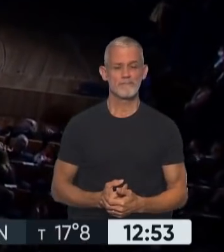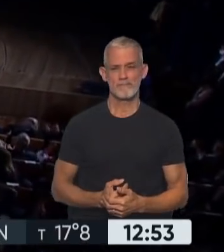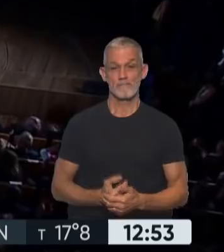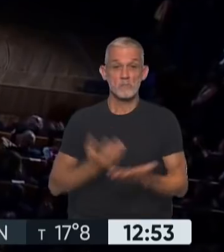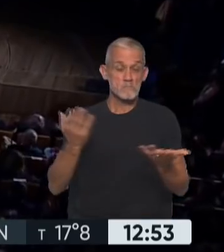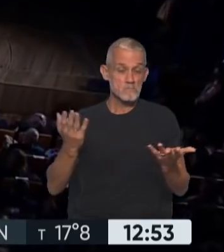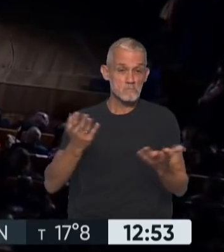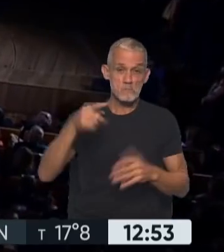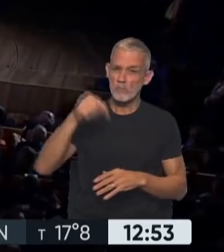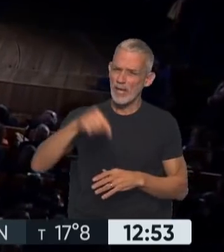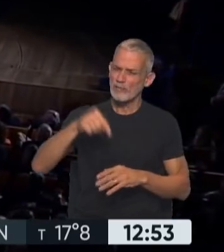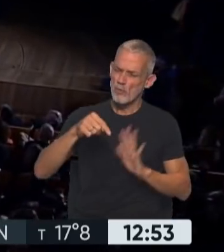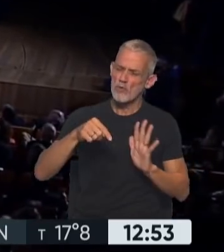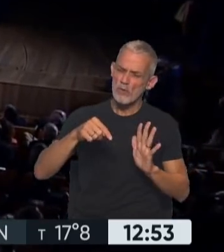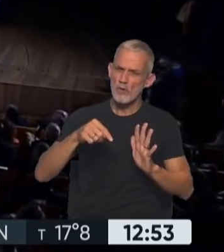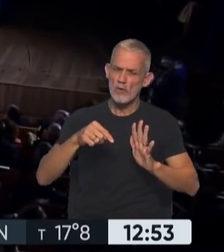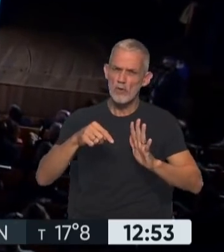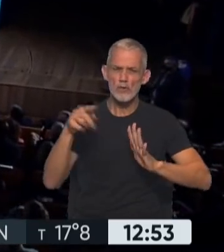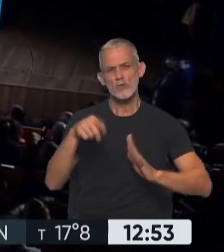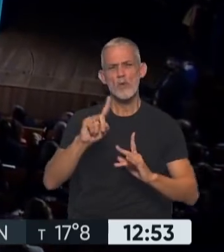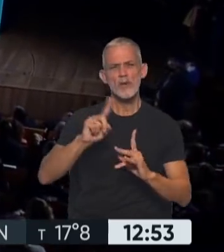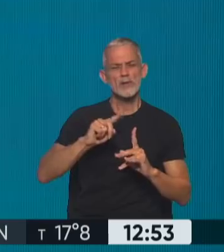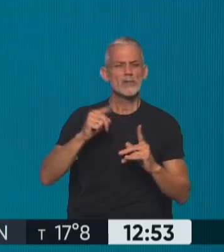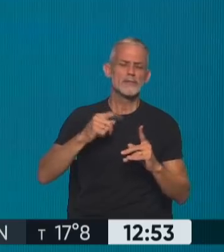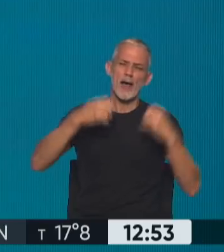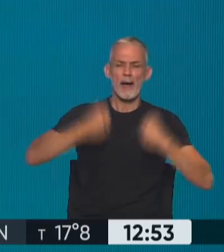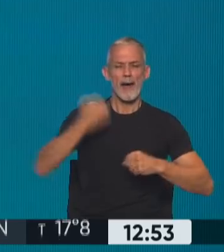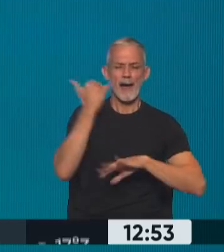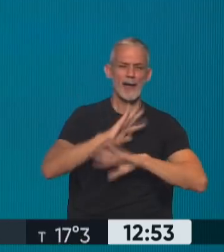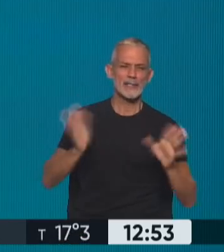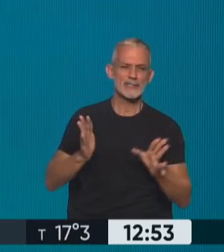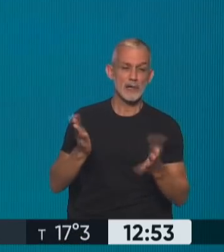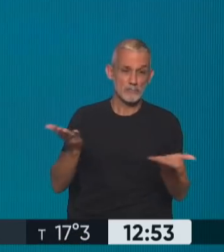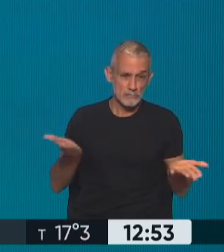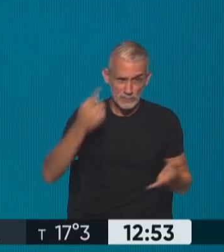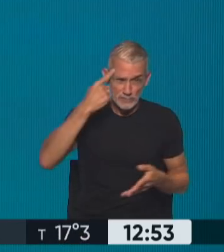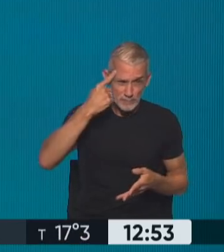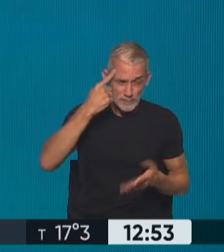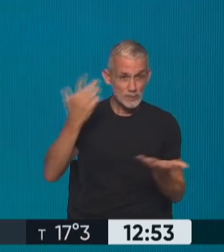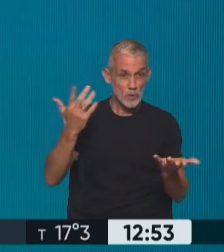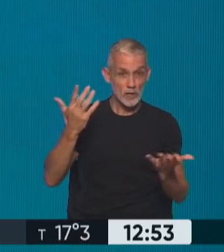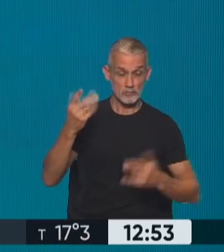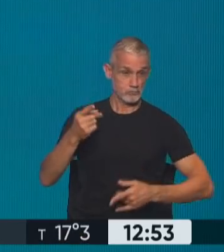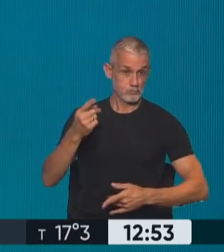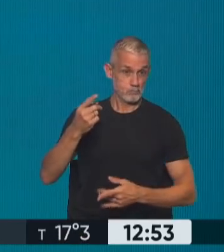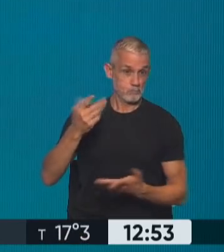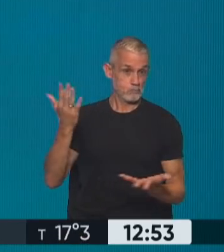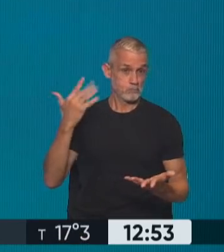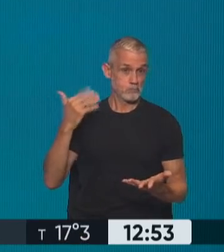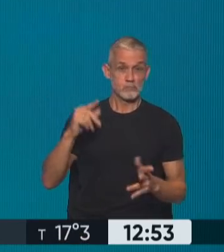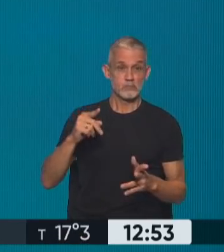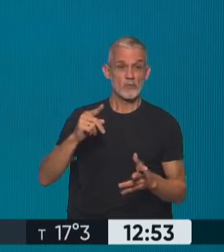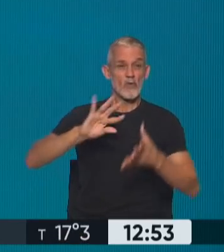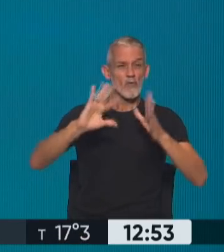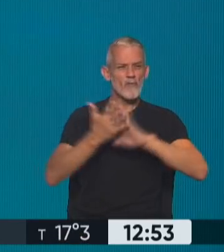y esto no es caprichoso, tengamos en cuenta que cuando se adoptó